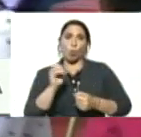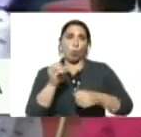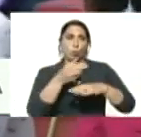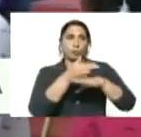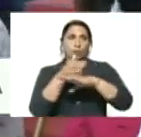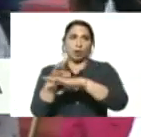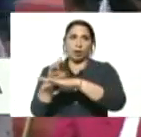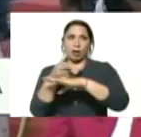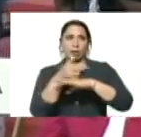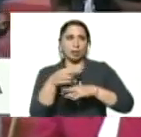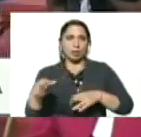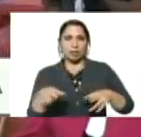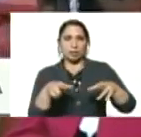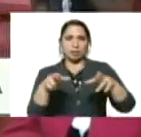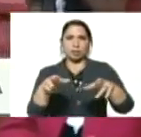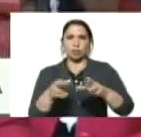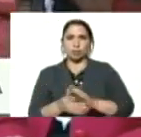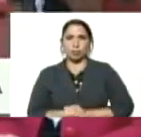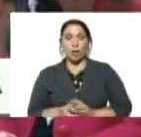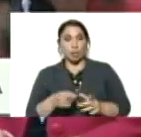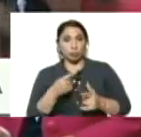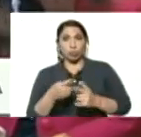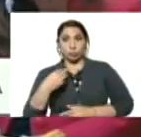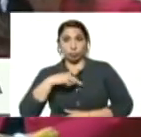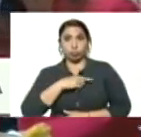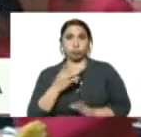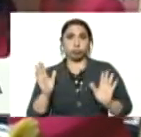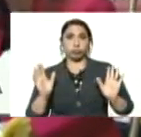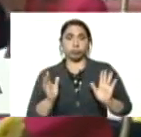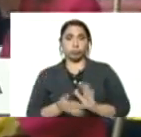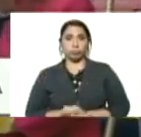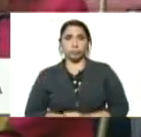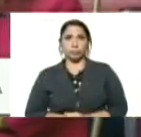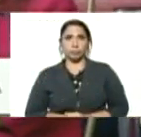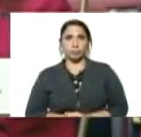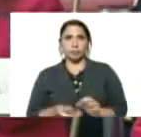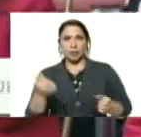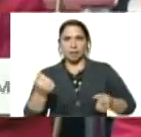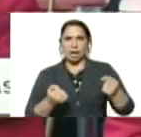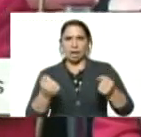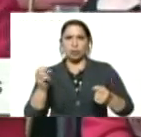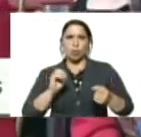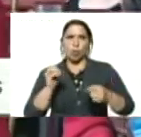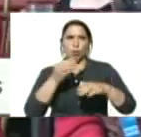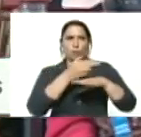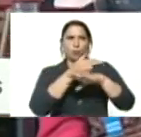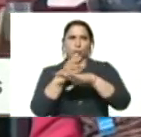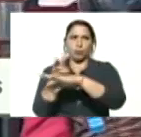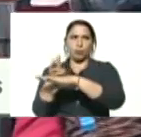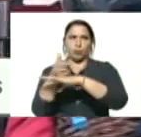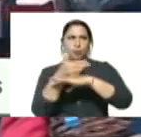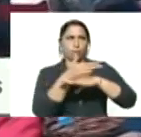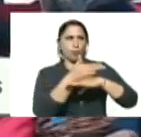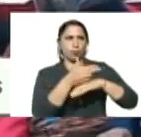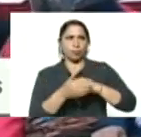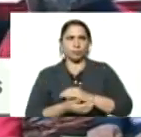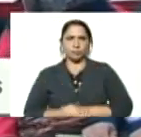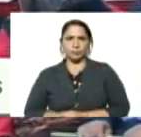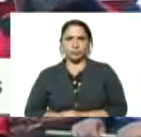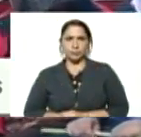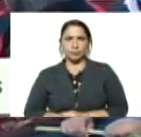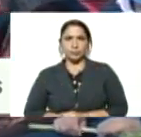pegados. Y estábamos sacando los carros con un tanque. Y él estaba dirigiendo,